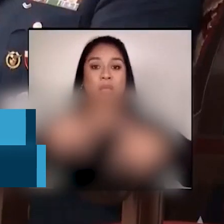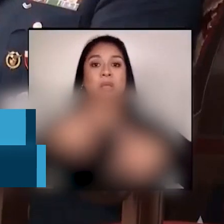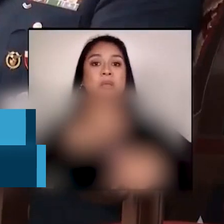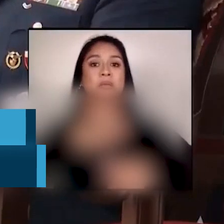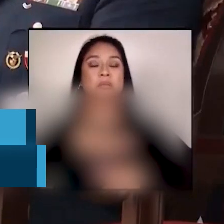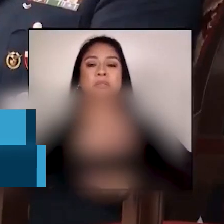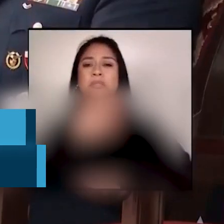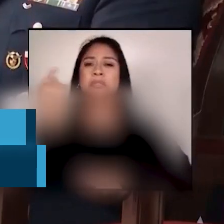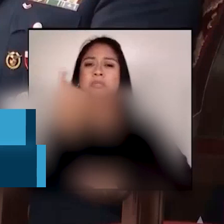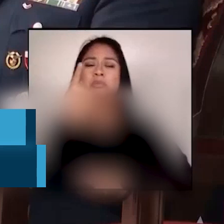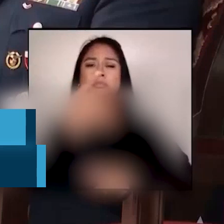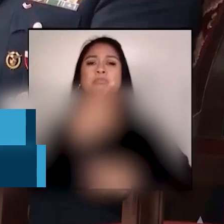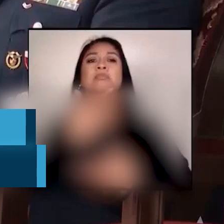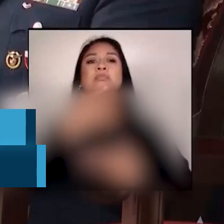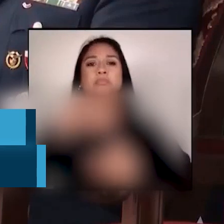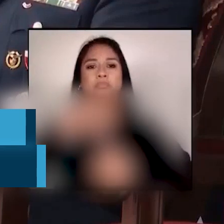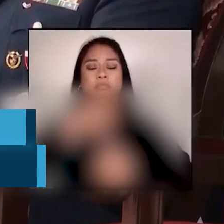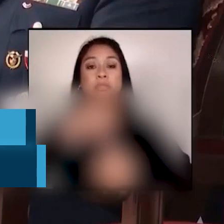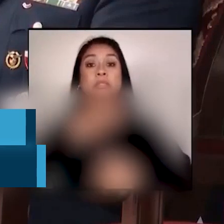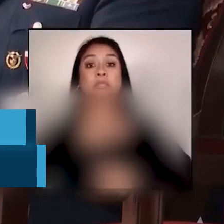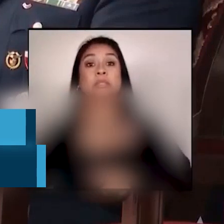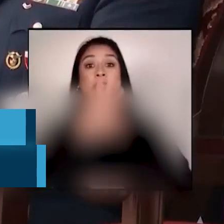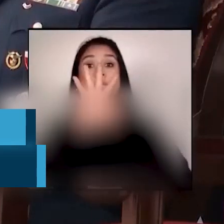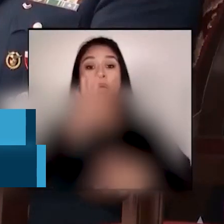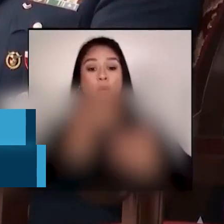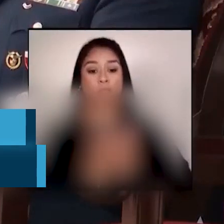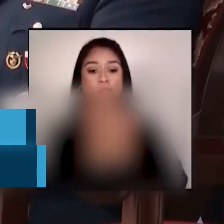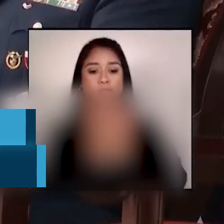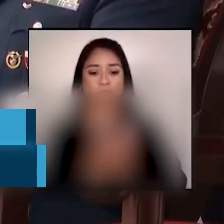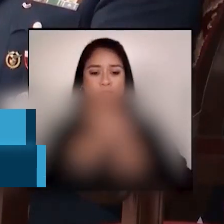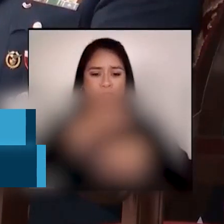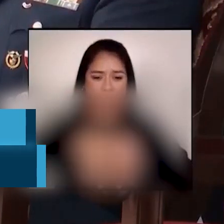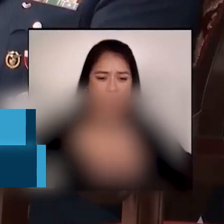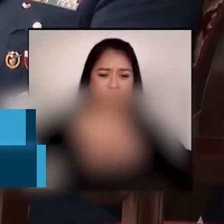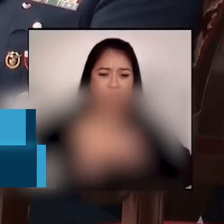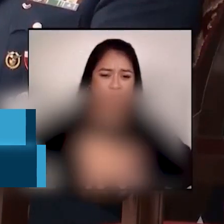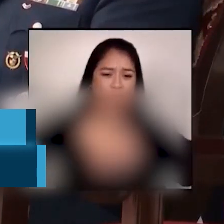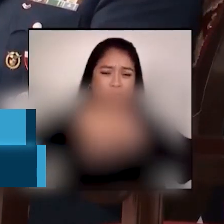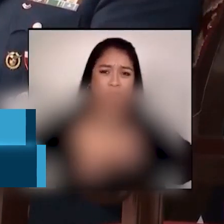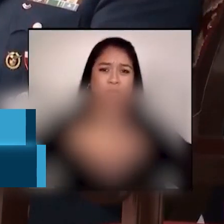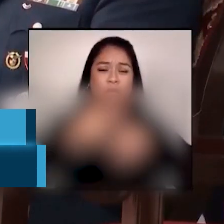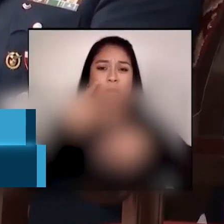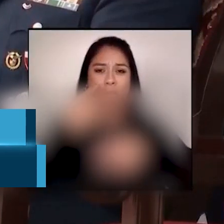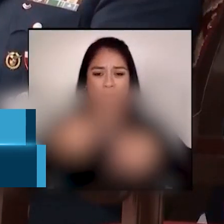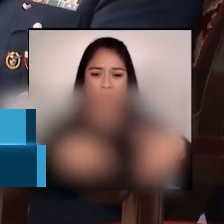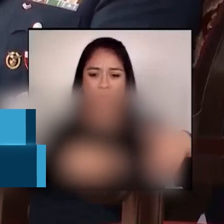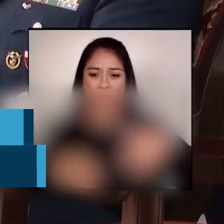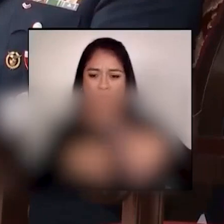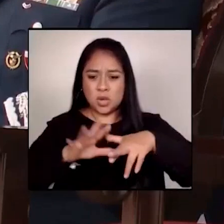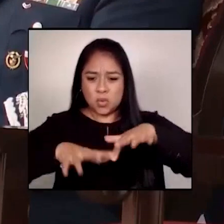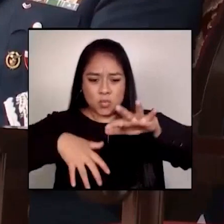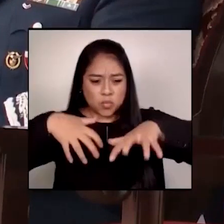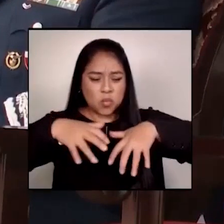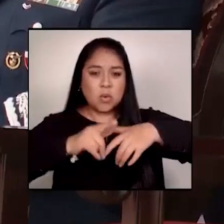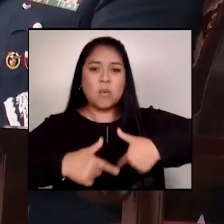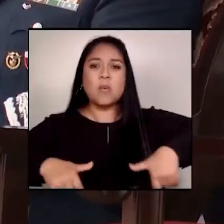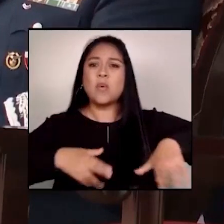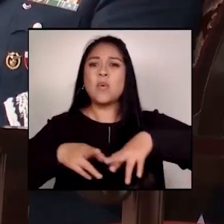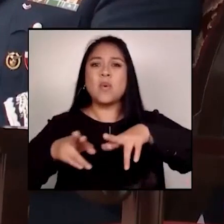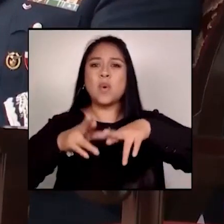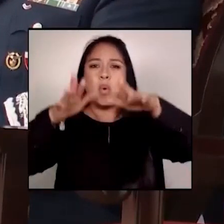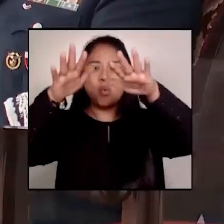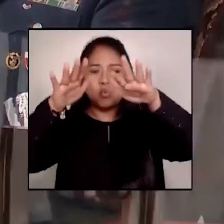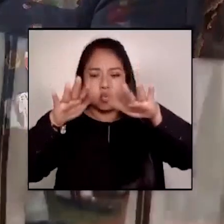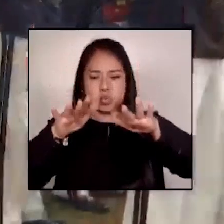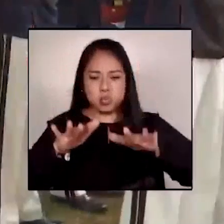hoy tenemos cinco buques dragas que están ayudando a desazolvar ríos lagos y sobre